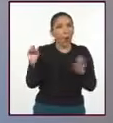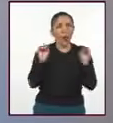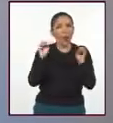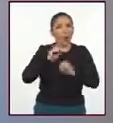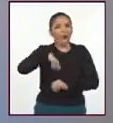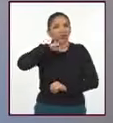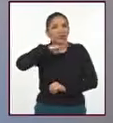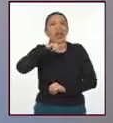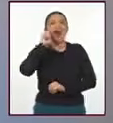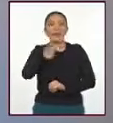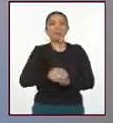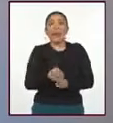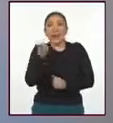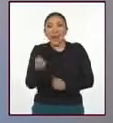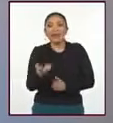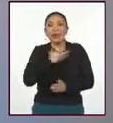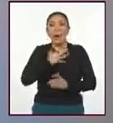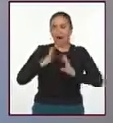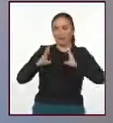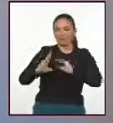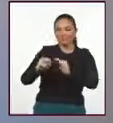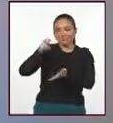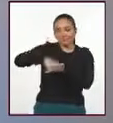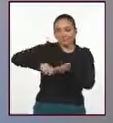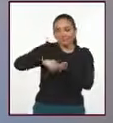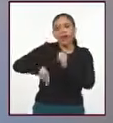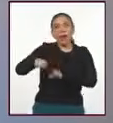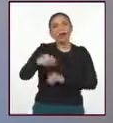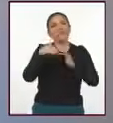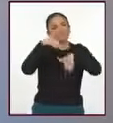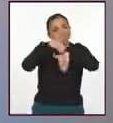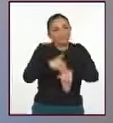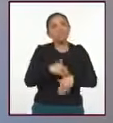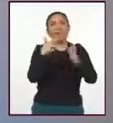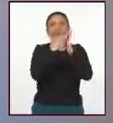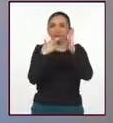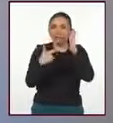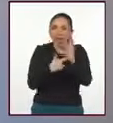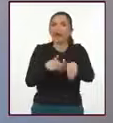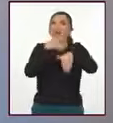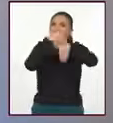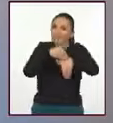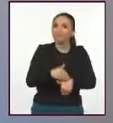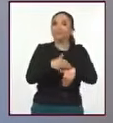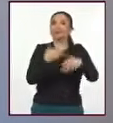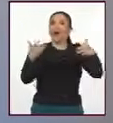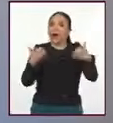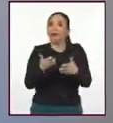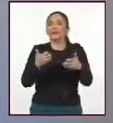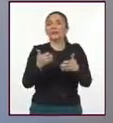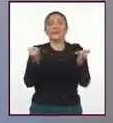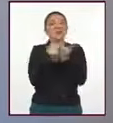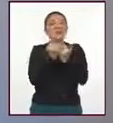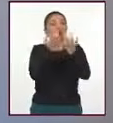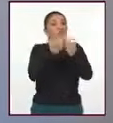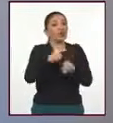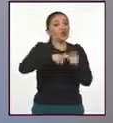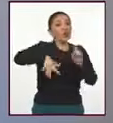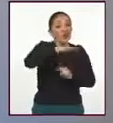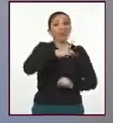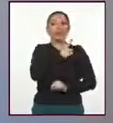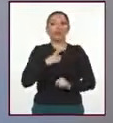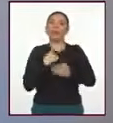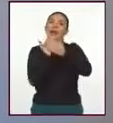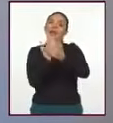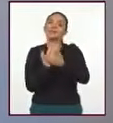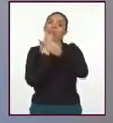es que desde ahí se está enseñando a dar ciertas reglas, ciertas pautas. Así como en la sociedad uno tiene que esperar un turno en una